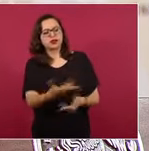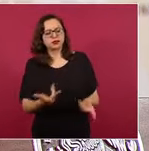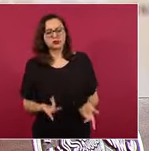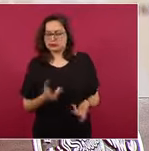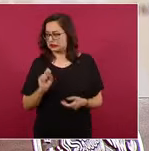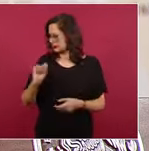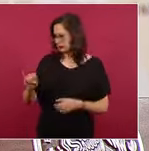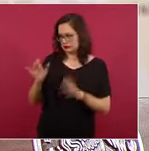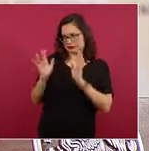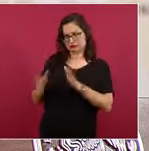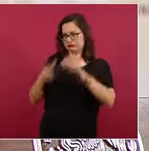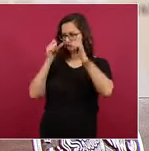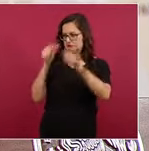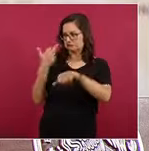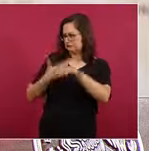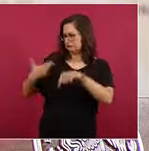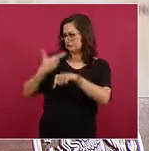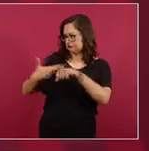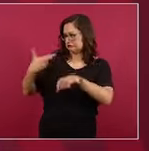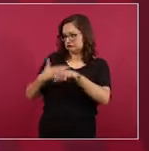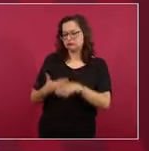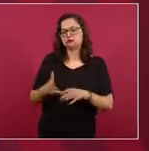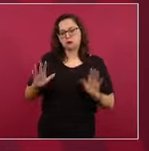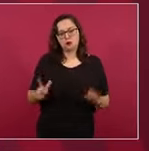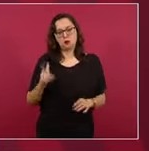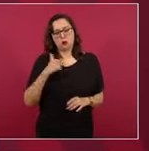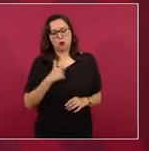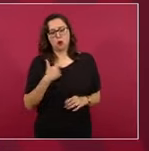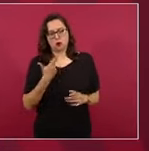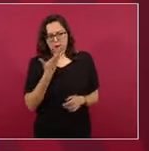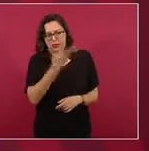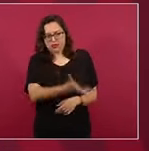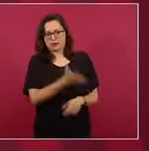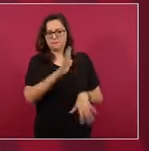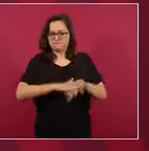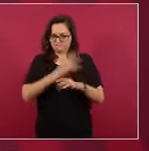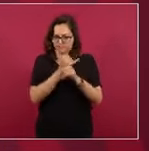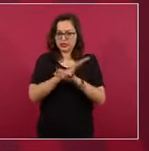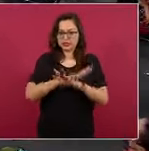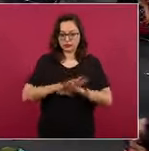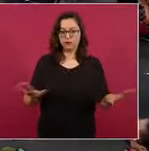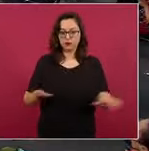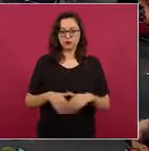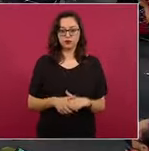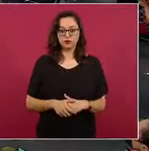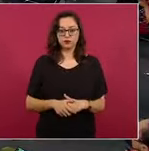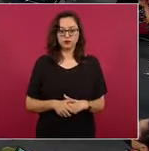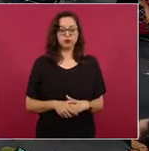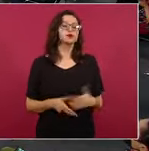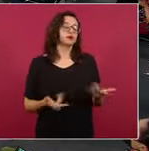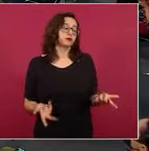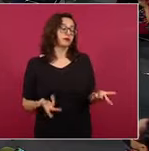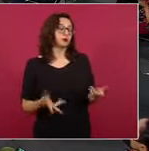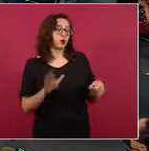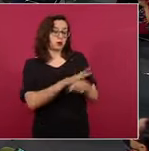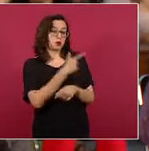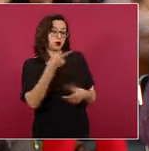está atendiendo. Vamos a pedir un informe sobre el caso. Efectivamente, porque realmente los